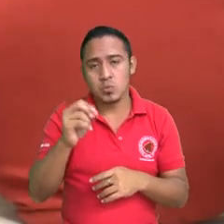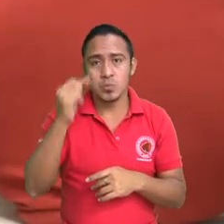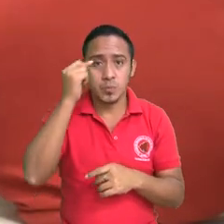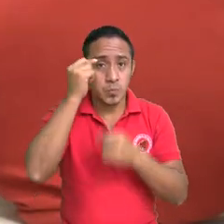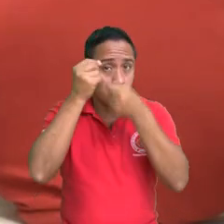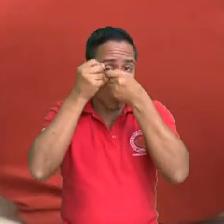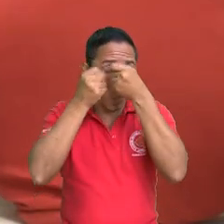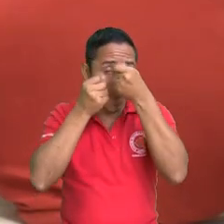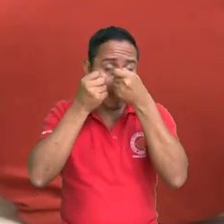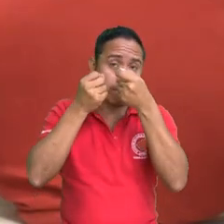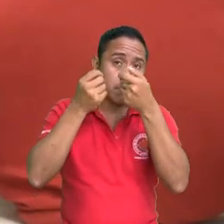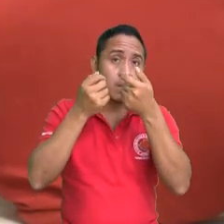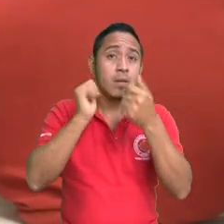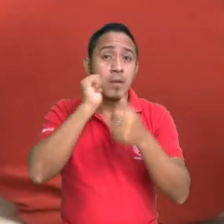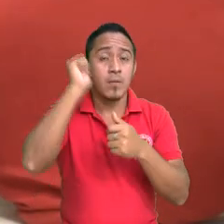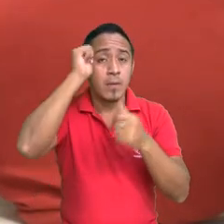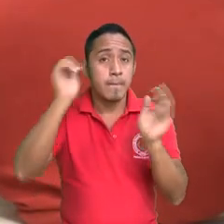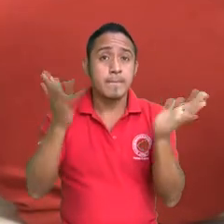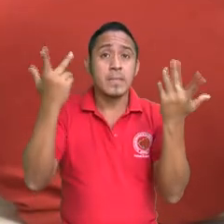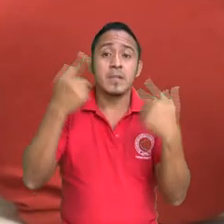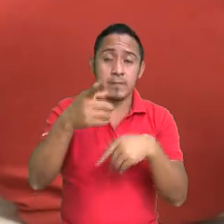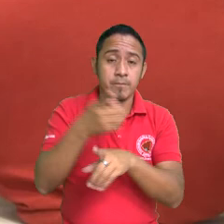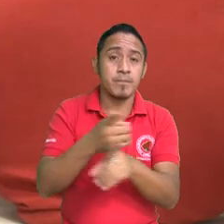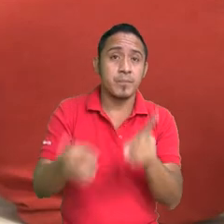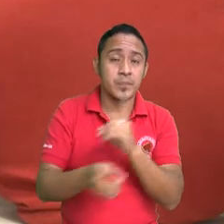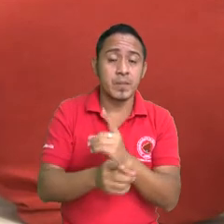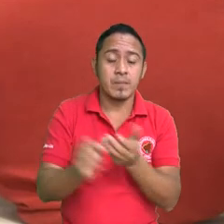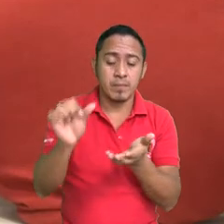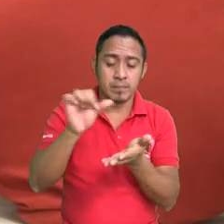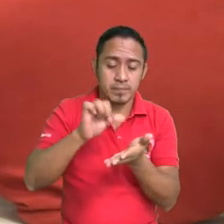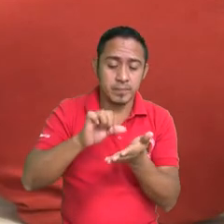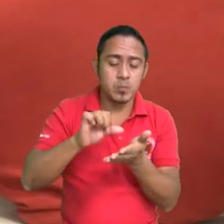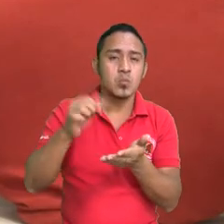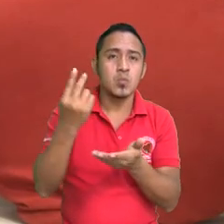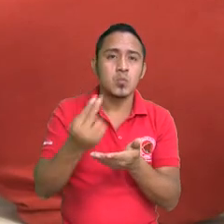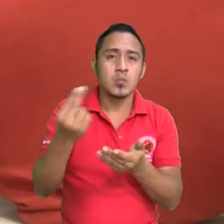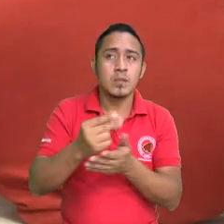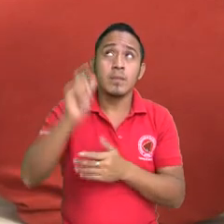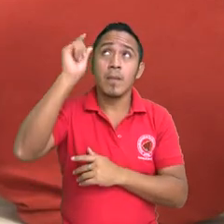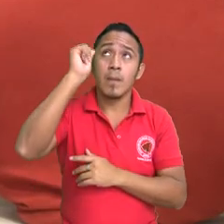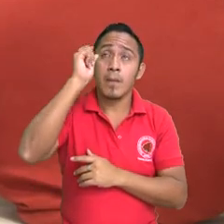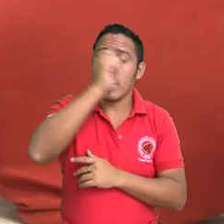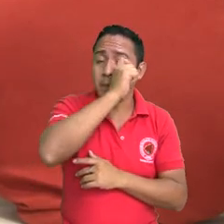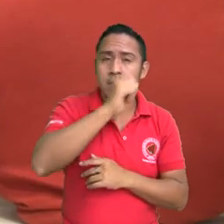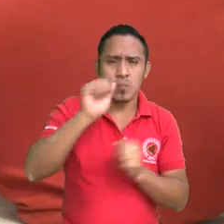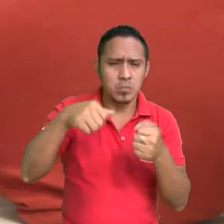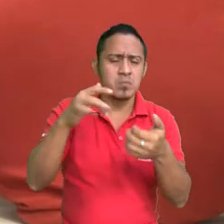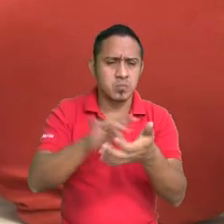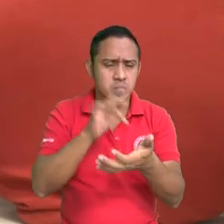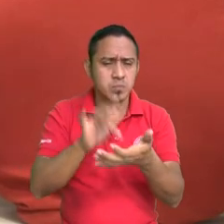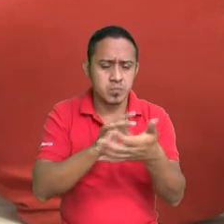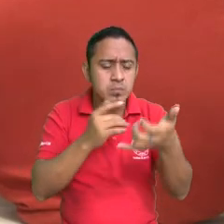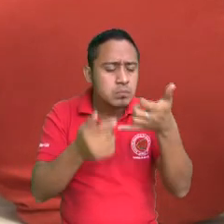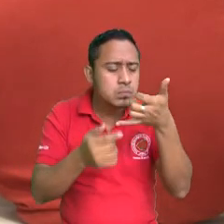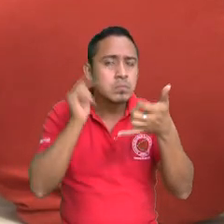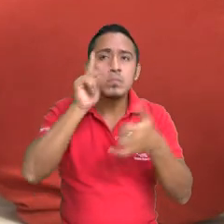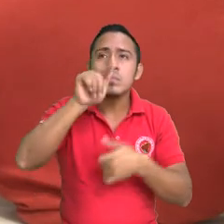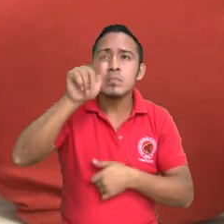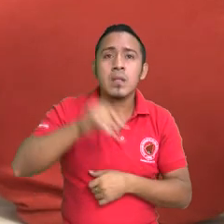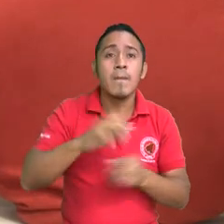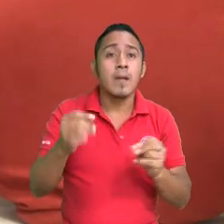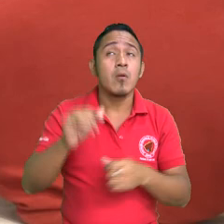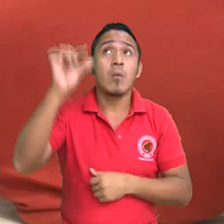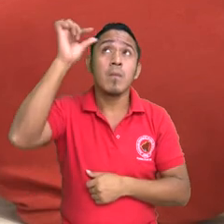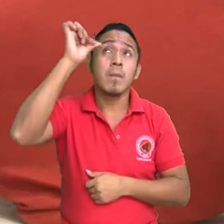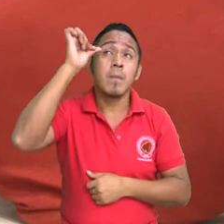adultos mayores, lo ideal es que utilicen lubricantes. Ellos pueden seguir utilizando el electrónico, pero lo tienen que asociar a una